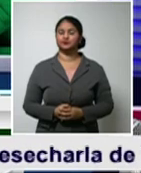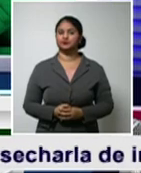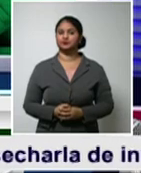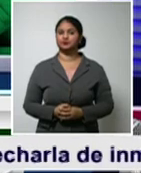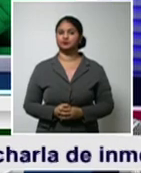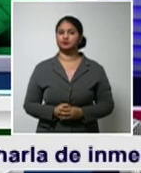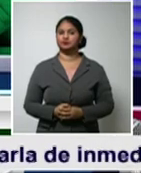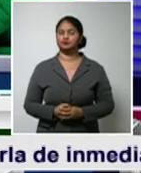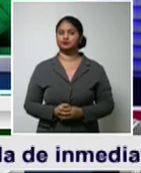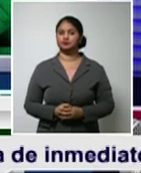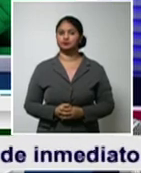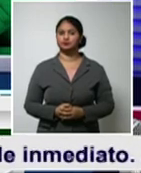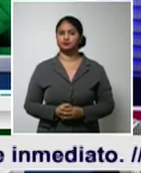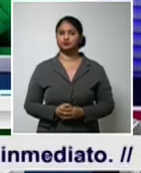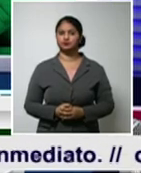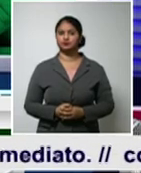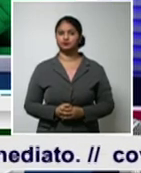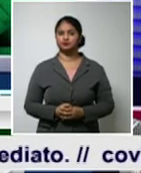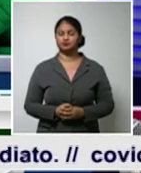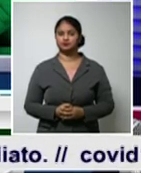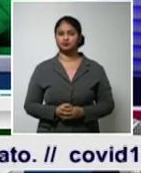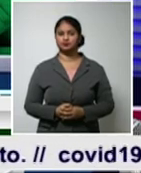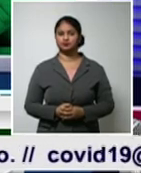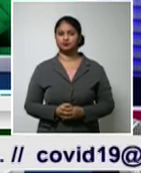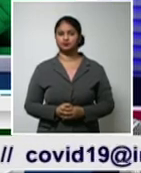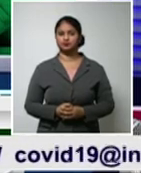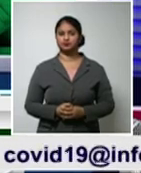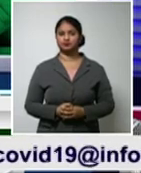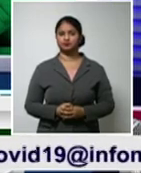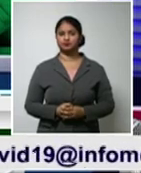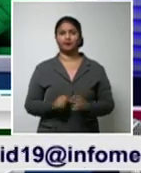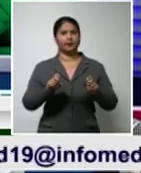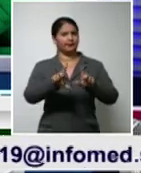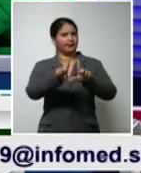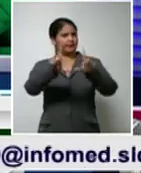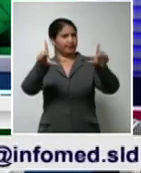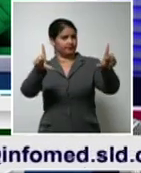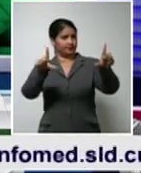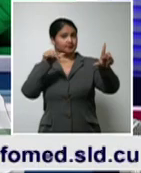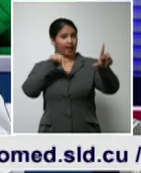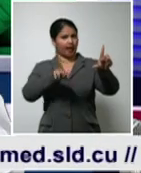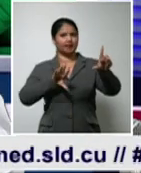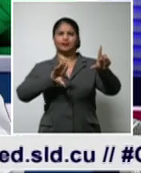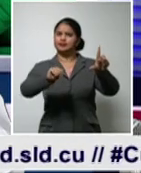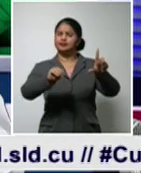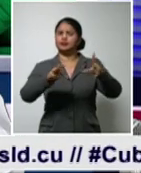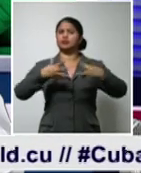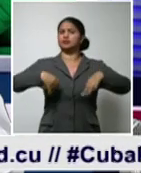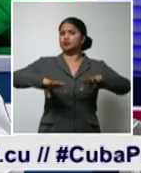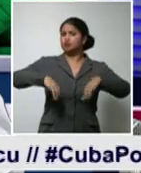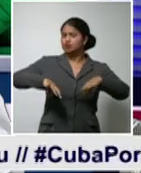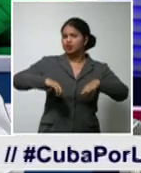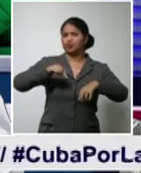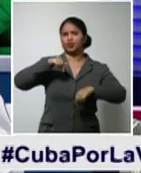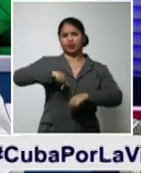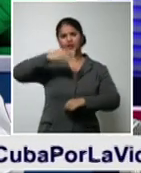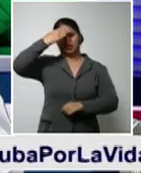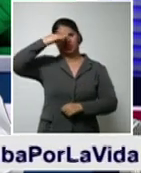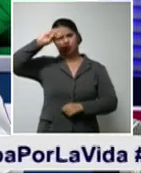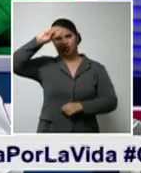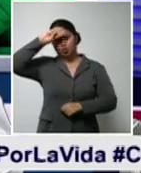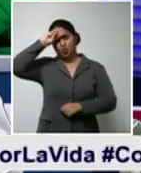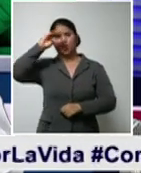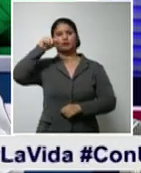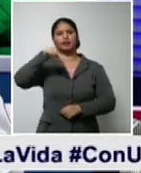a nuestro país. En el gráfico donde se expresa el comportamiento de este indicador en los